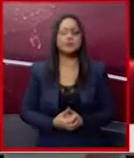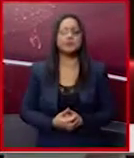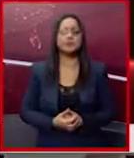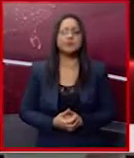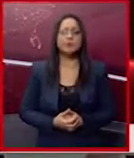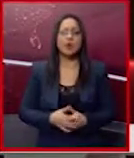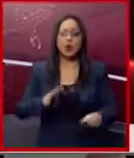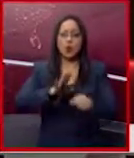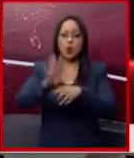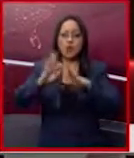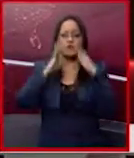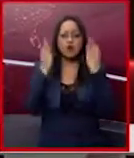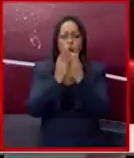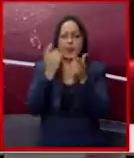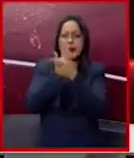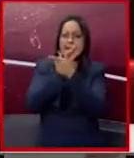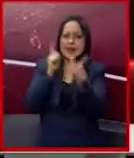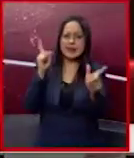democrático,